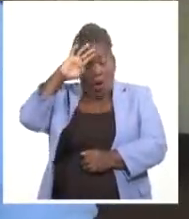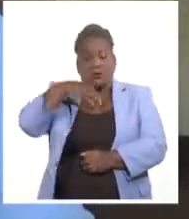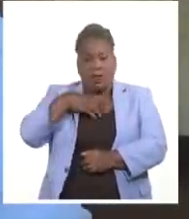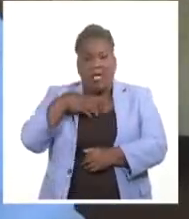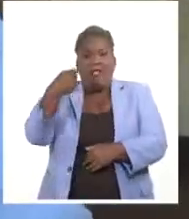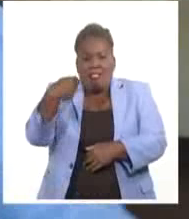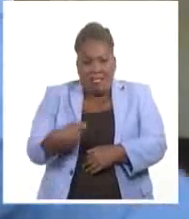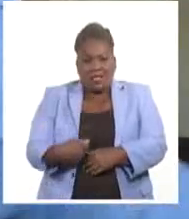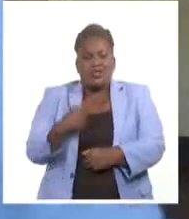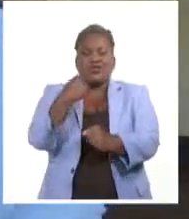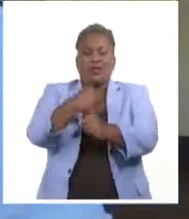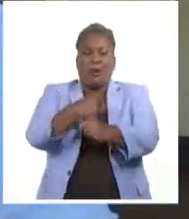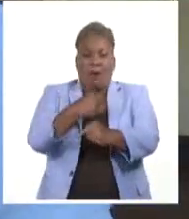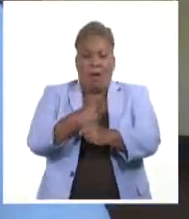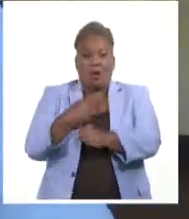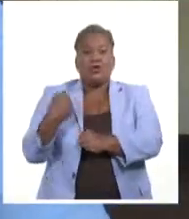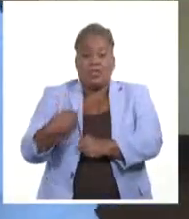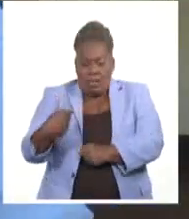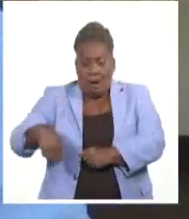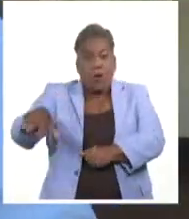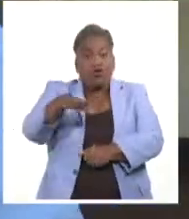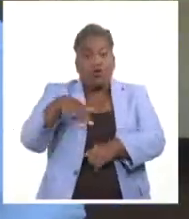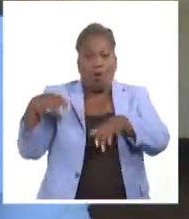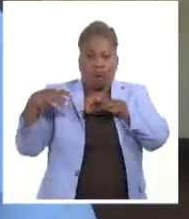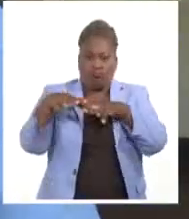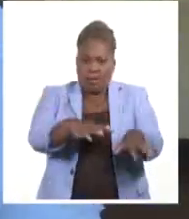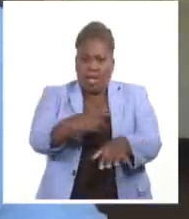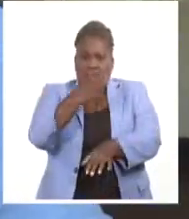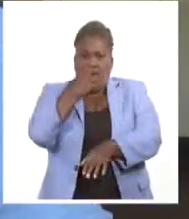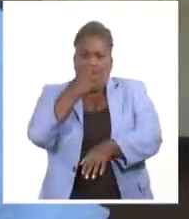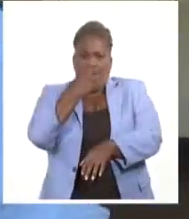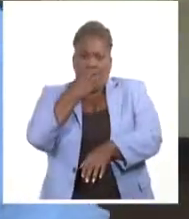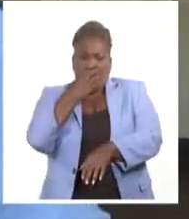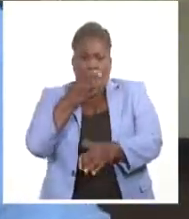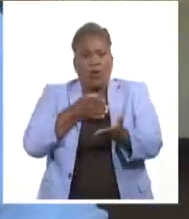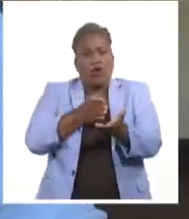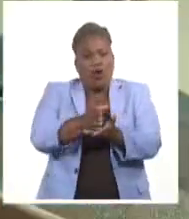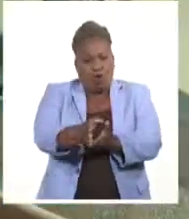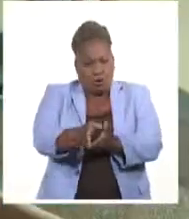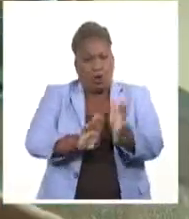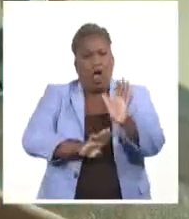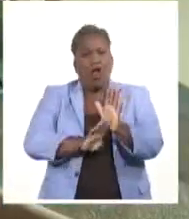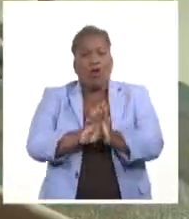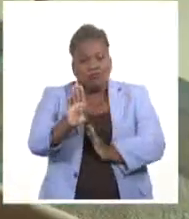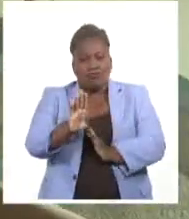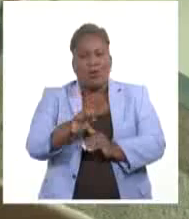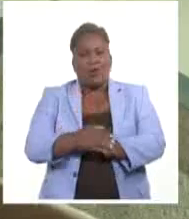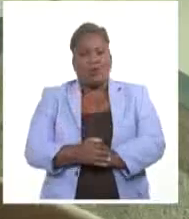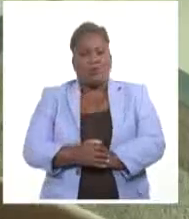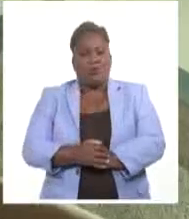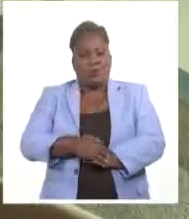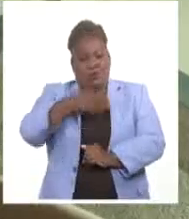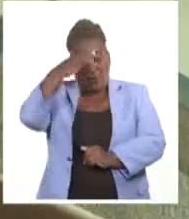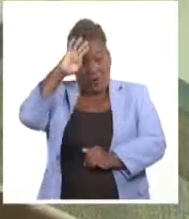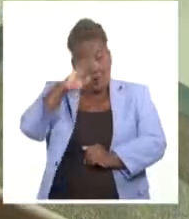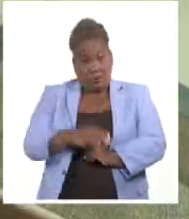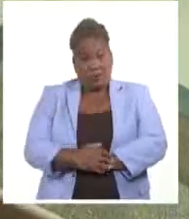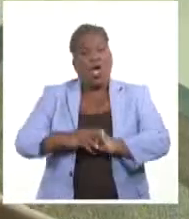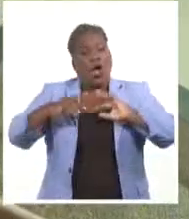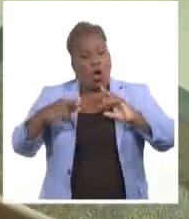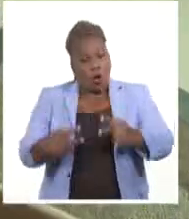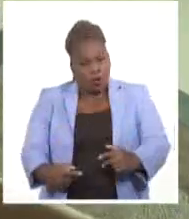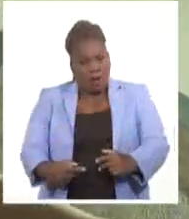entonces lo menos que uno puede hacer es desfilar en la plaza dignamente, temprano en la mañana, para seguir la continuidad de esta revolución. Una vez más vamos a reafirmar que